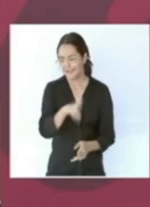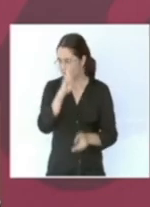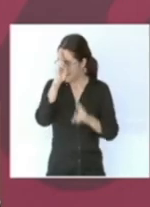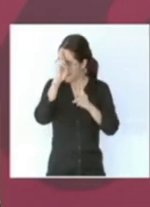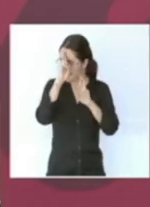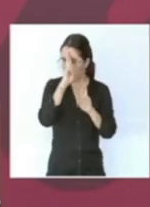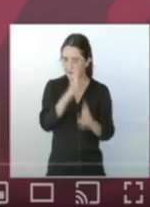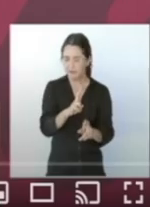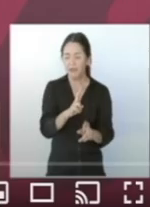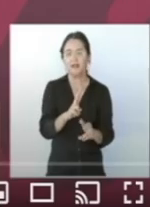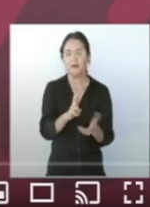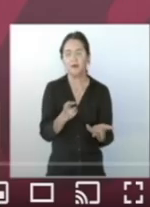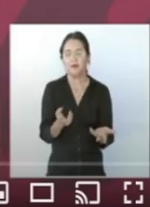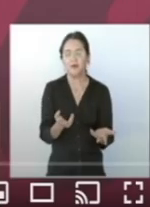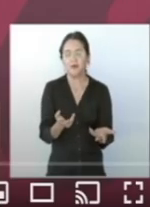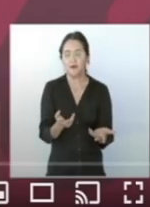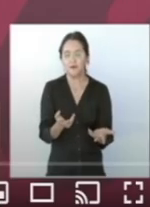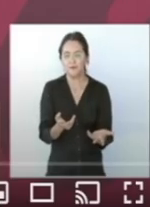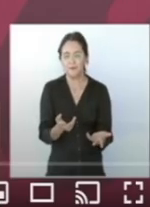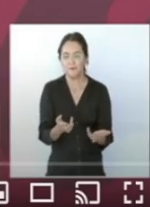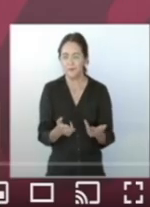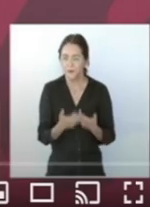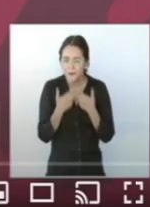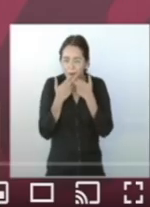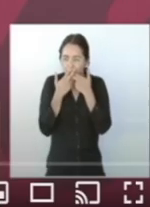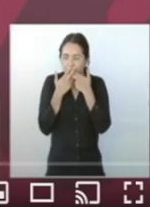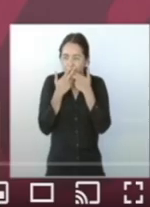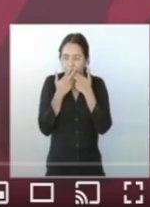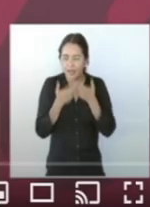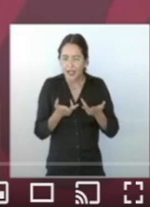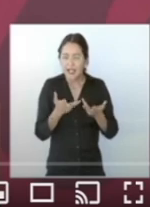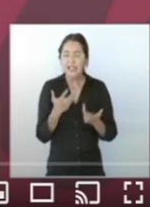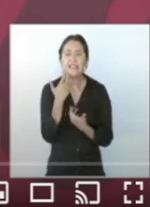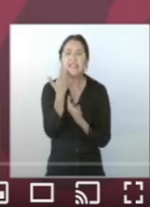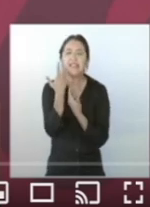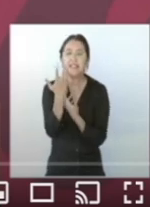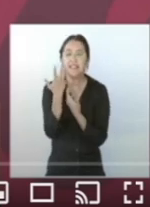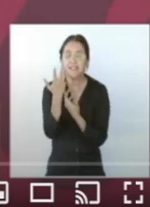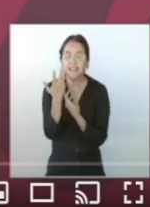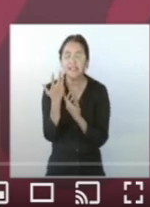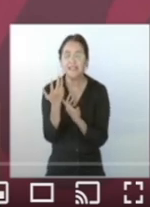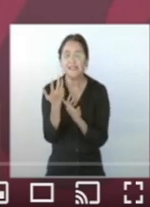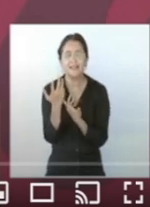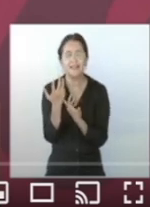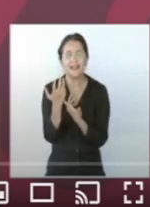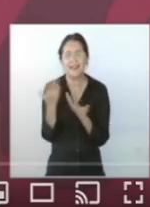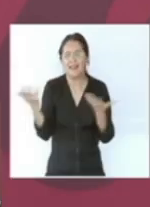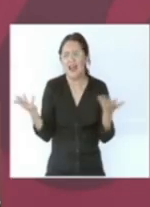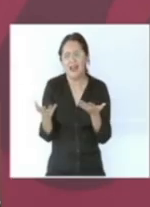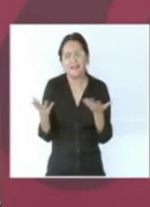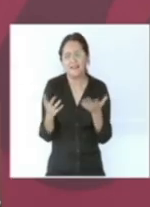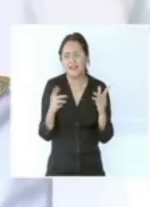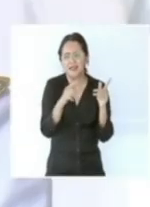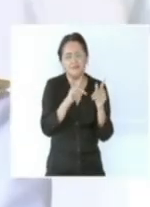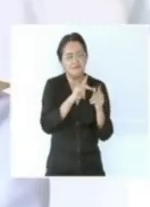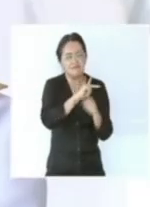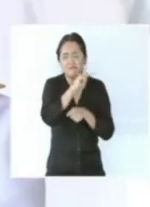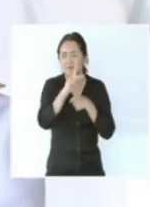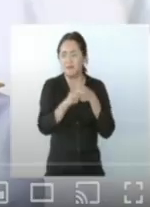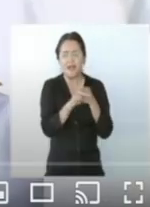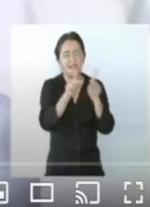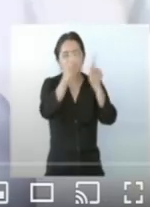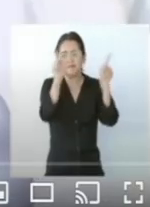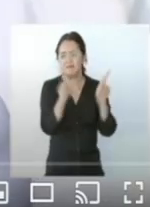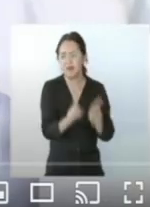pueblo refrenda un legítimo deseo de construir afincar un país de paz seguridad